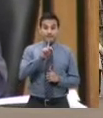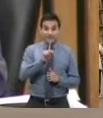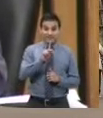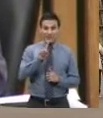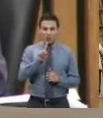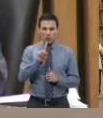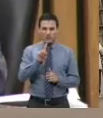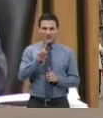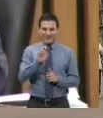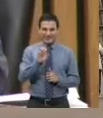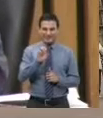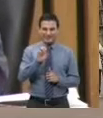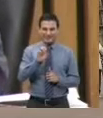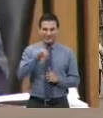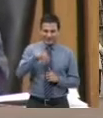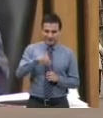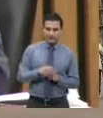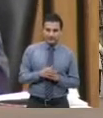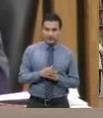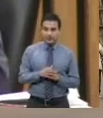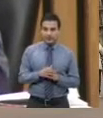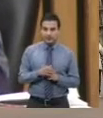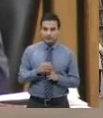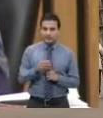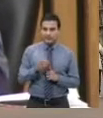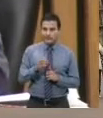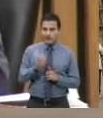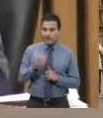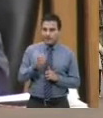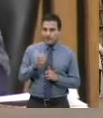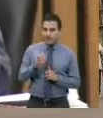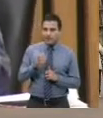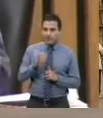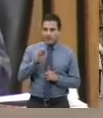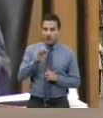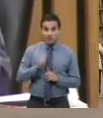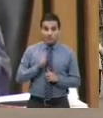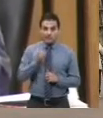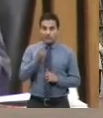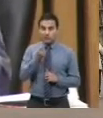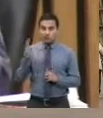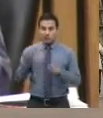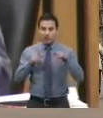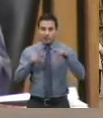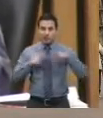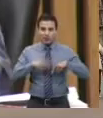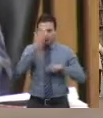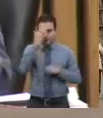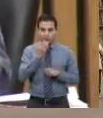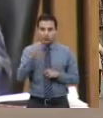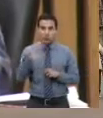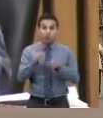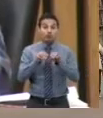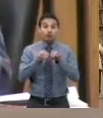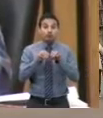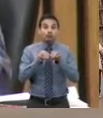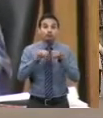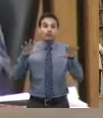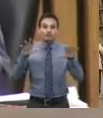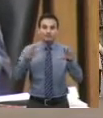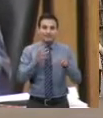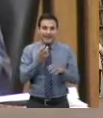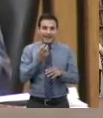Ecologista de México recurra a ellos como estrategia política y legal de posicionamiento electoral durante la veda electoral